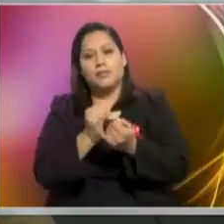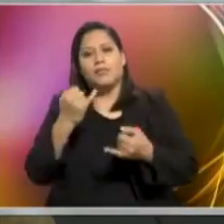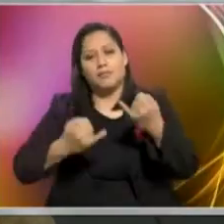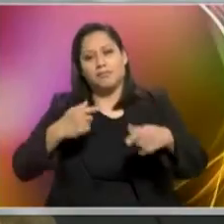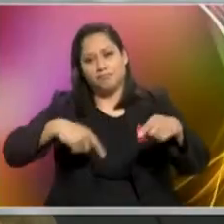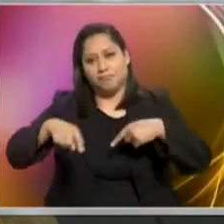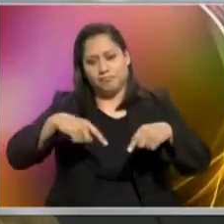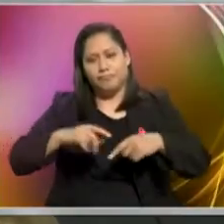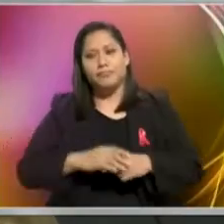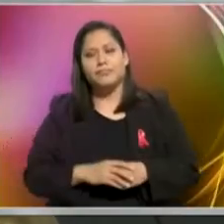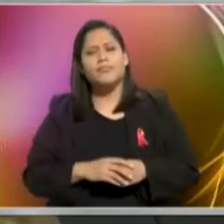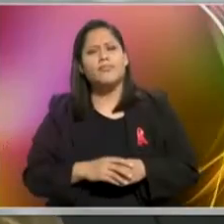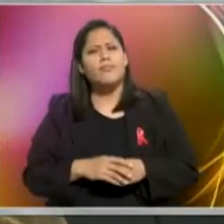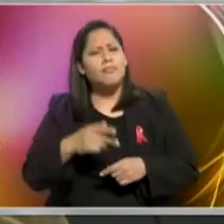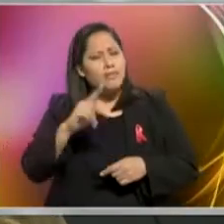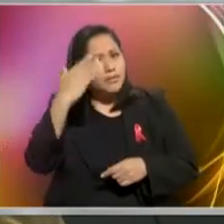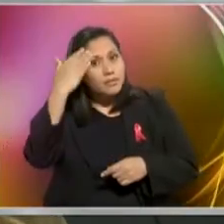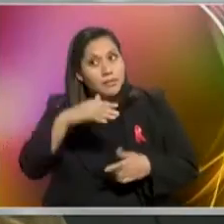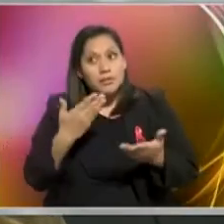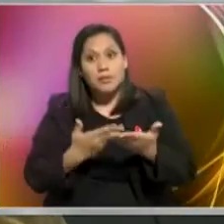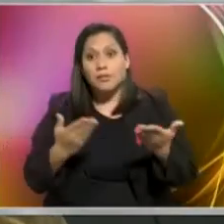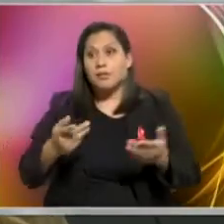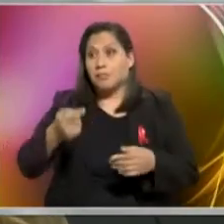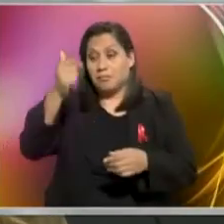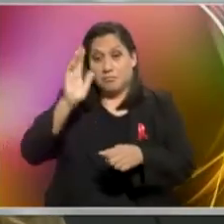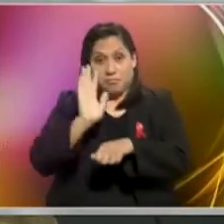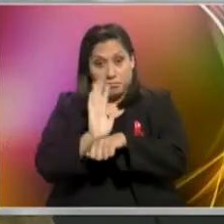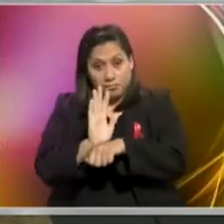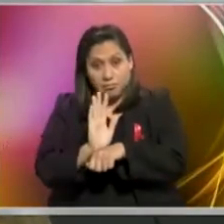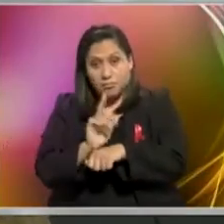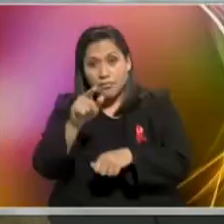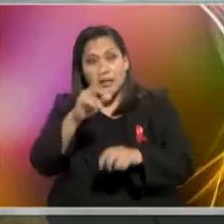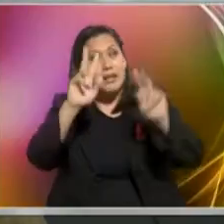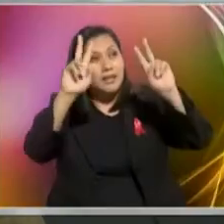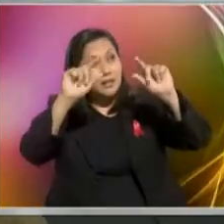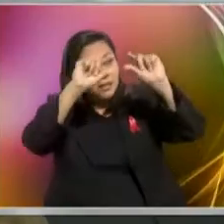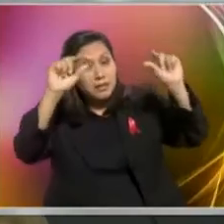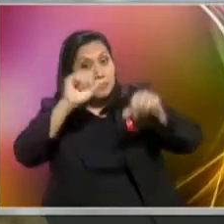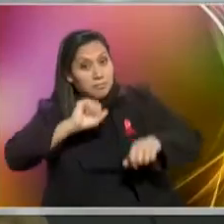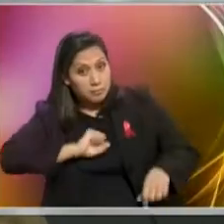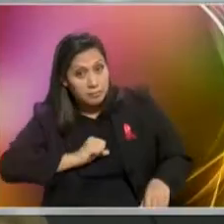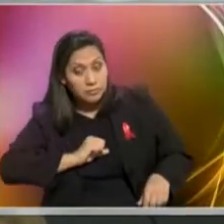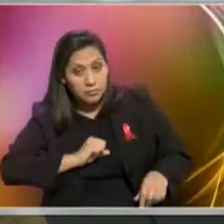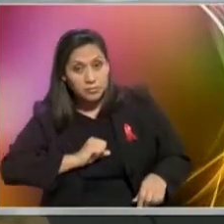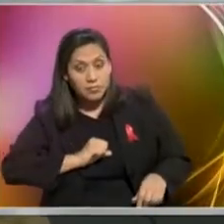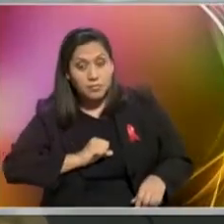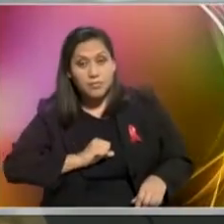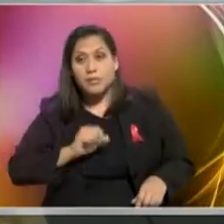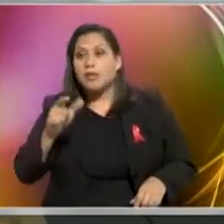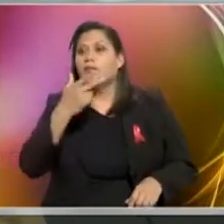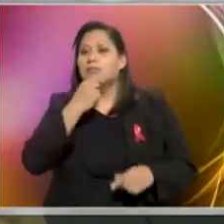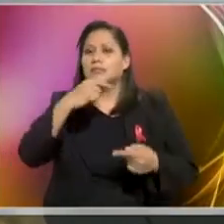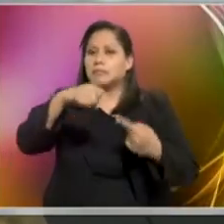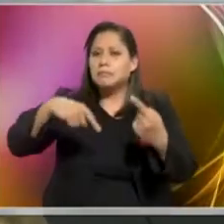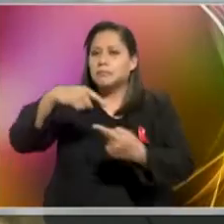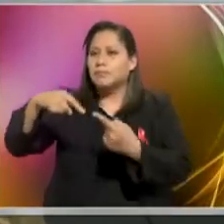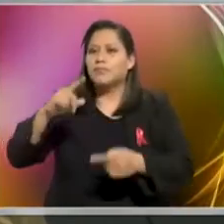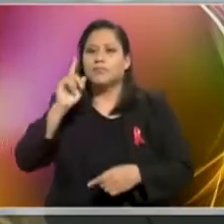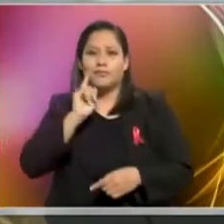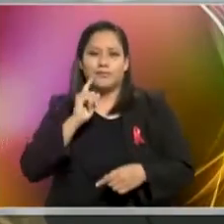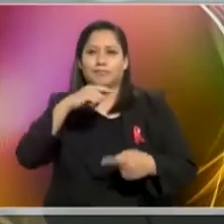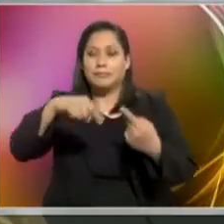Entonces, bueno, eso, aparte de que fue la primera película mexicana que exploró esta problemática, que es un hombre mujeriego, que una